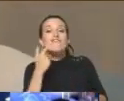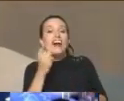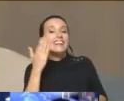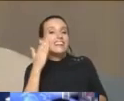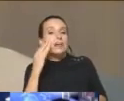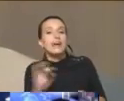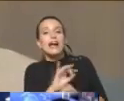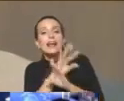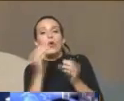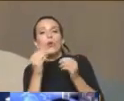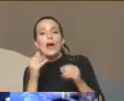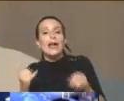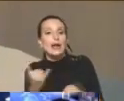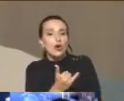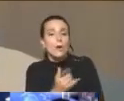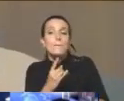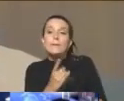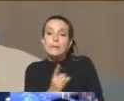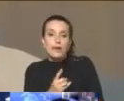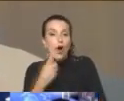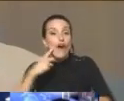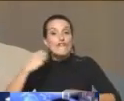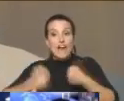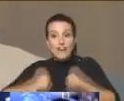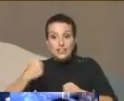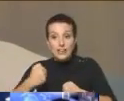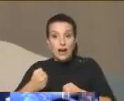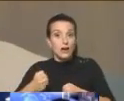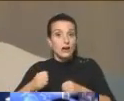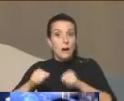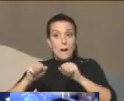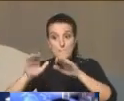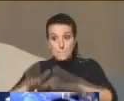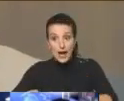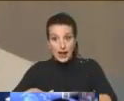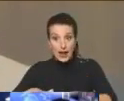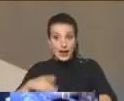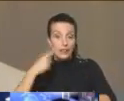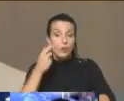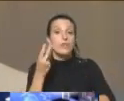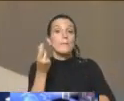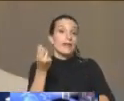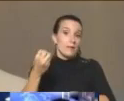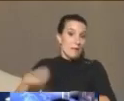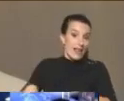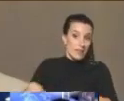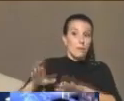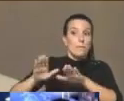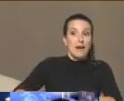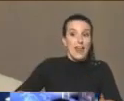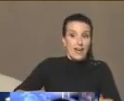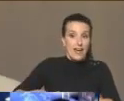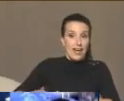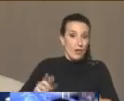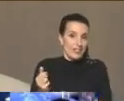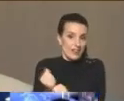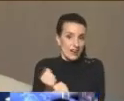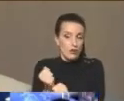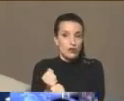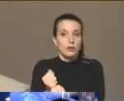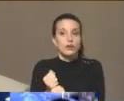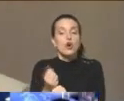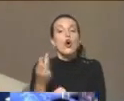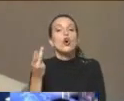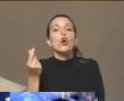agregar al lucro cesante esta planta parada que es la pérdida del margen de refinación justamente por tener esta planta para los